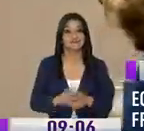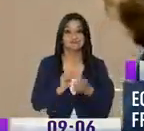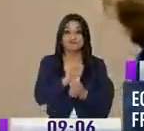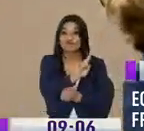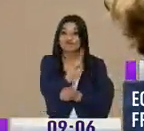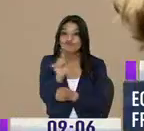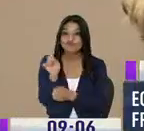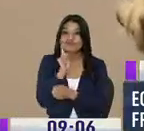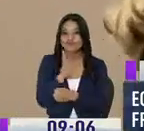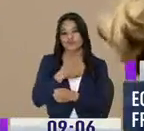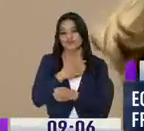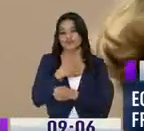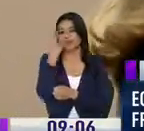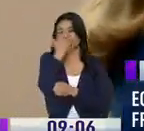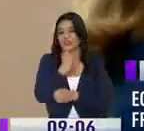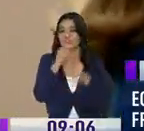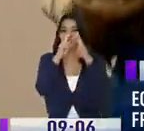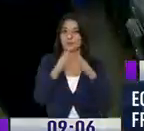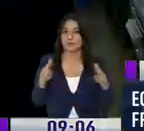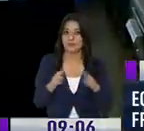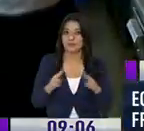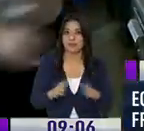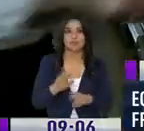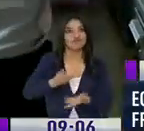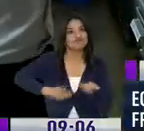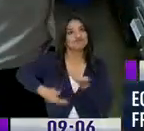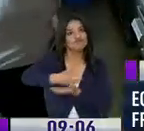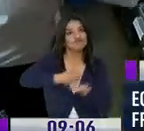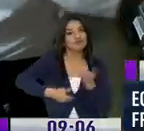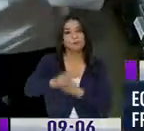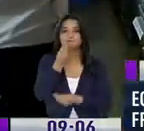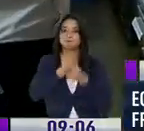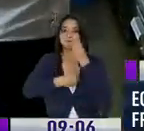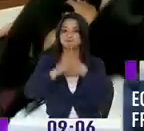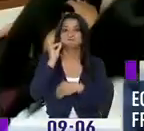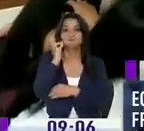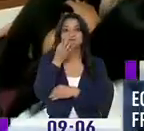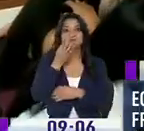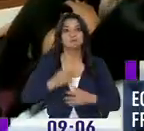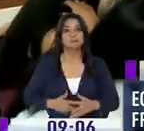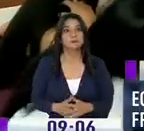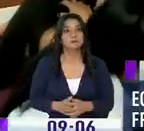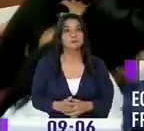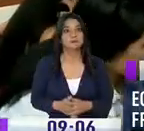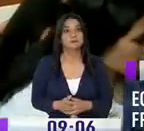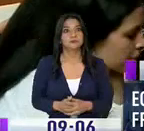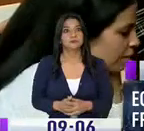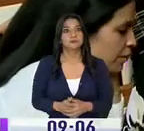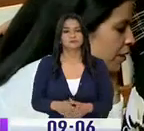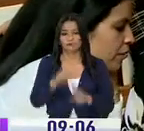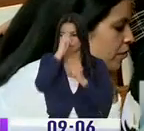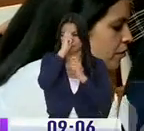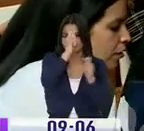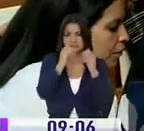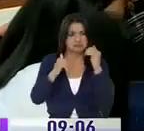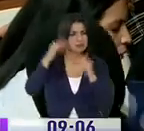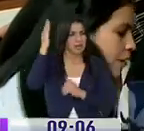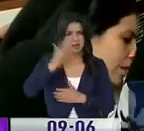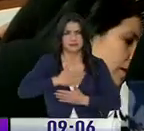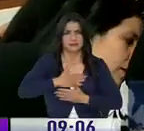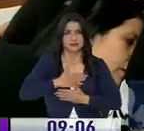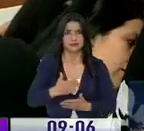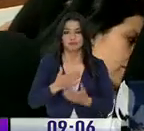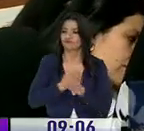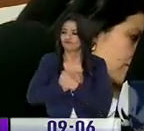los presentes vivió el espíritu navideño compartiendo una deliciosa comida. Y ahora se merecen esto y mucho más. Es decir,